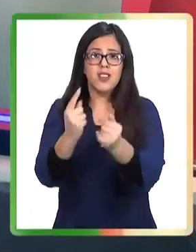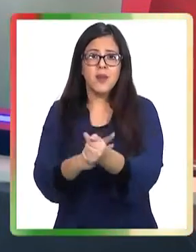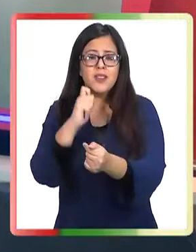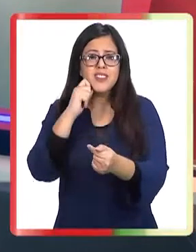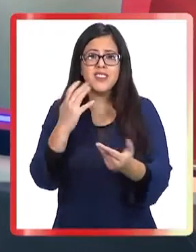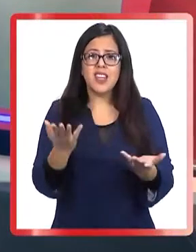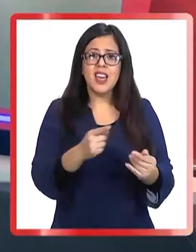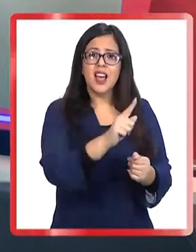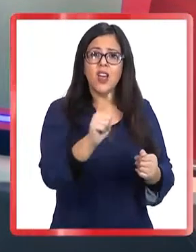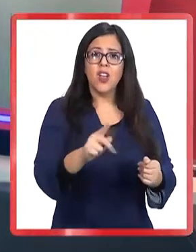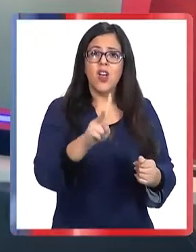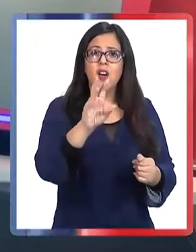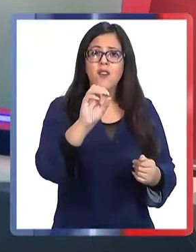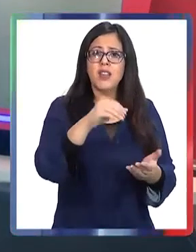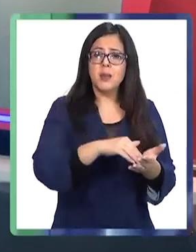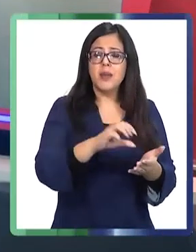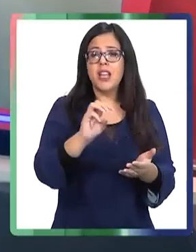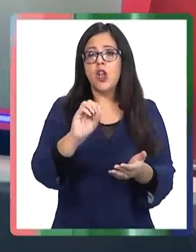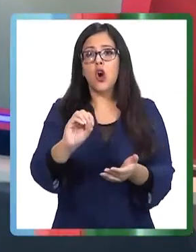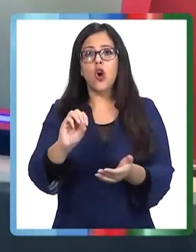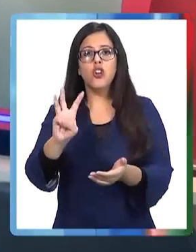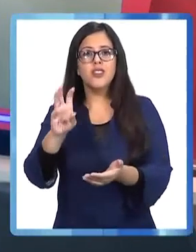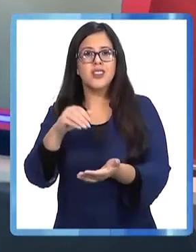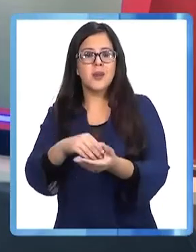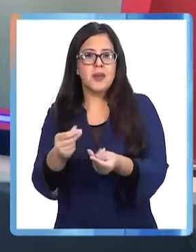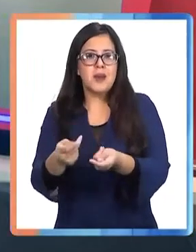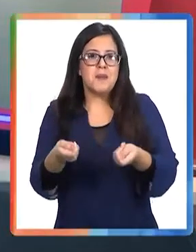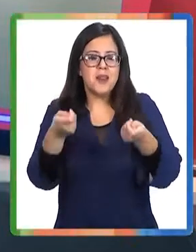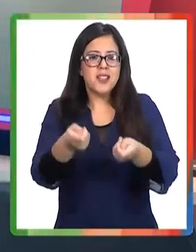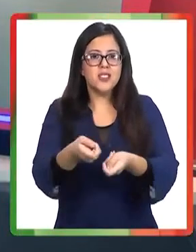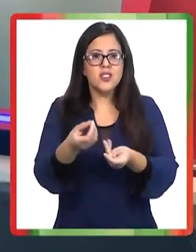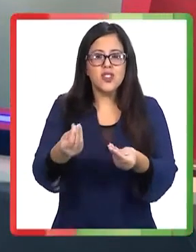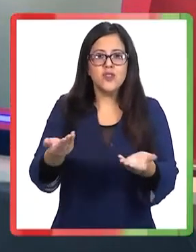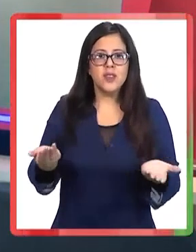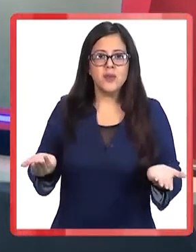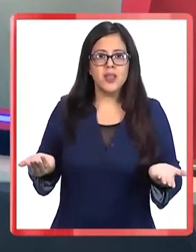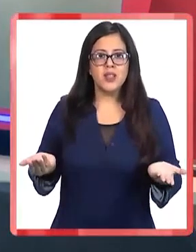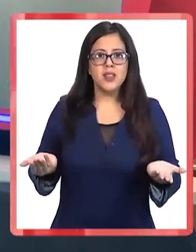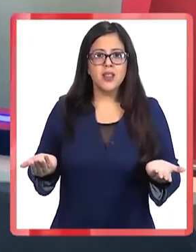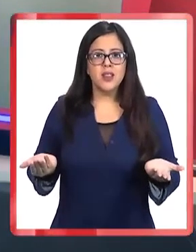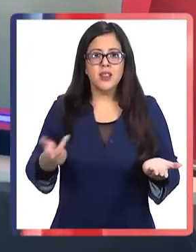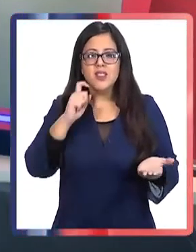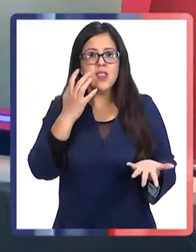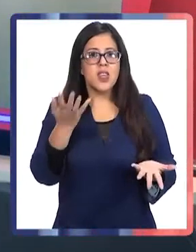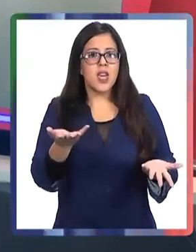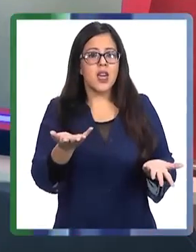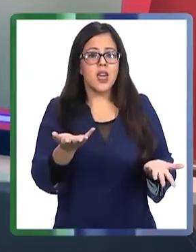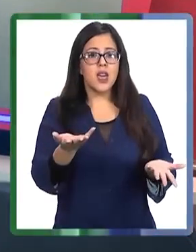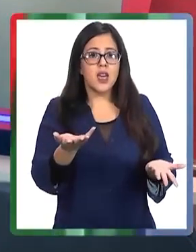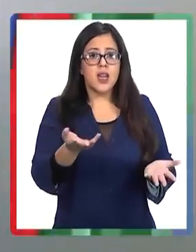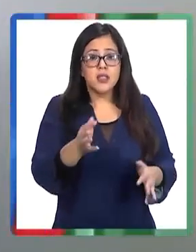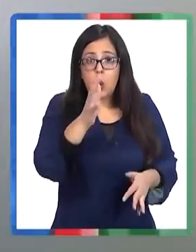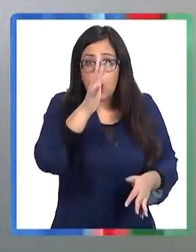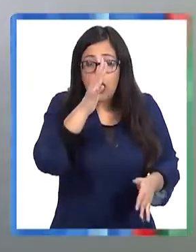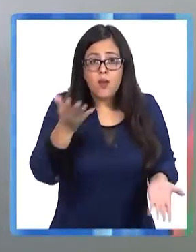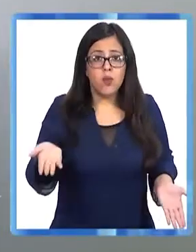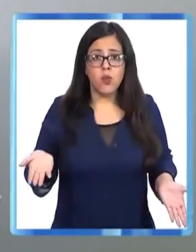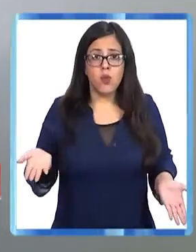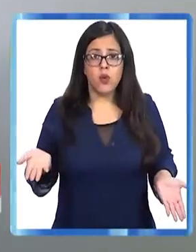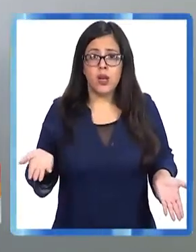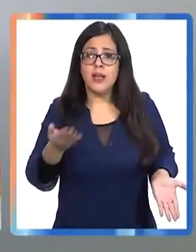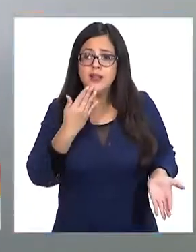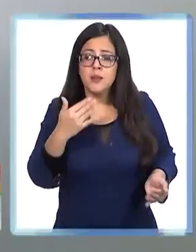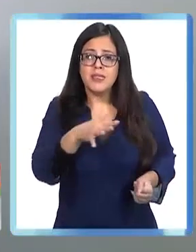familia, es decir, le tocaría a cada uno 20.000 o 30.000 pesos, lo cual claramente a nuestro juicio es una burla,